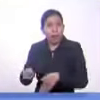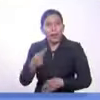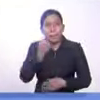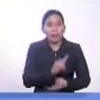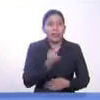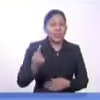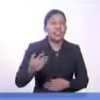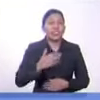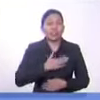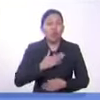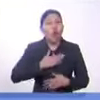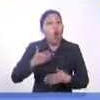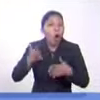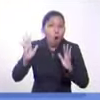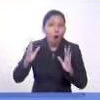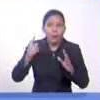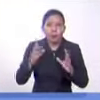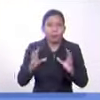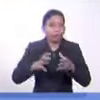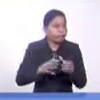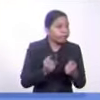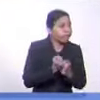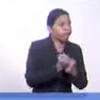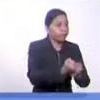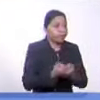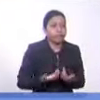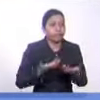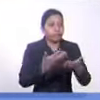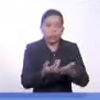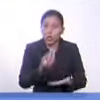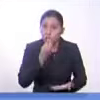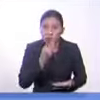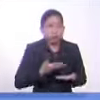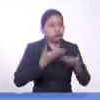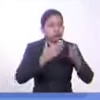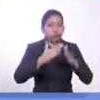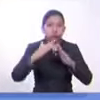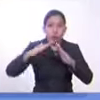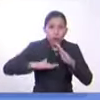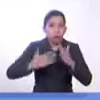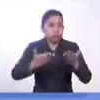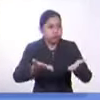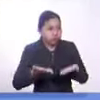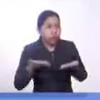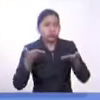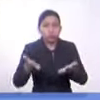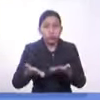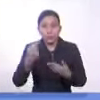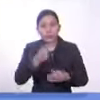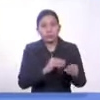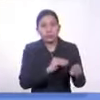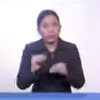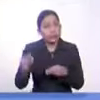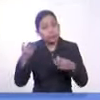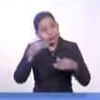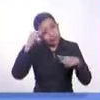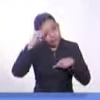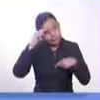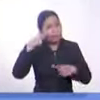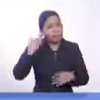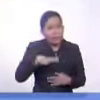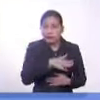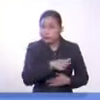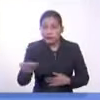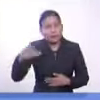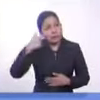y organizaciones que ayudan a los migrantes dando alimentos y alojamiento y sobre todo concientizándolos sobre el riesgo de